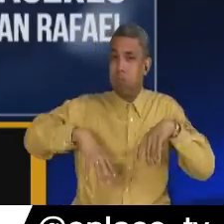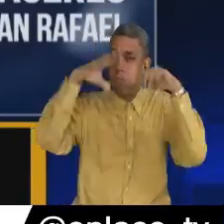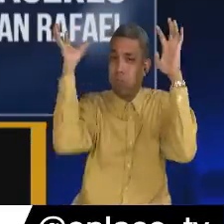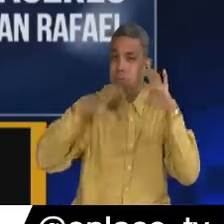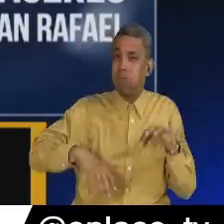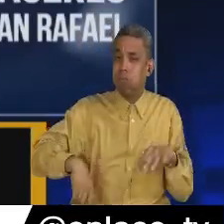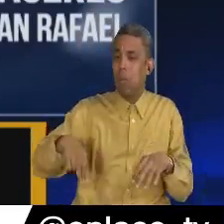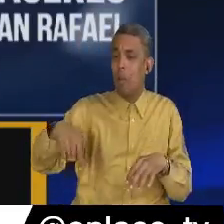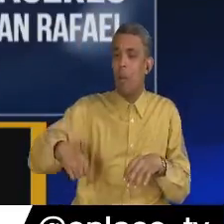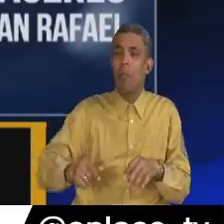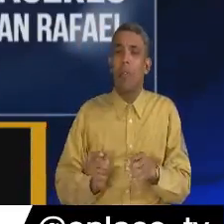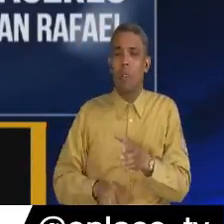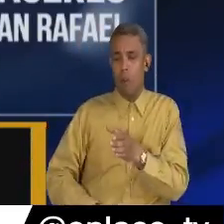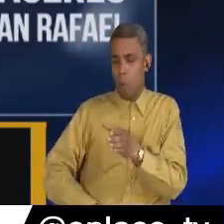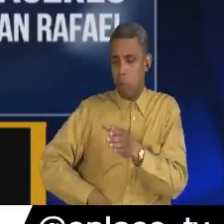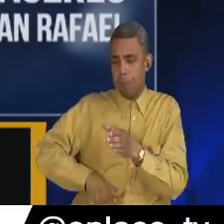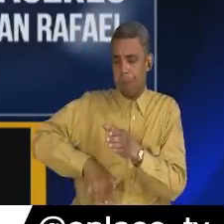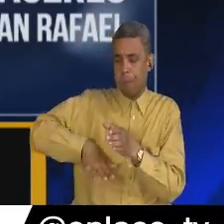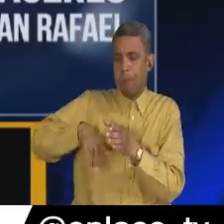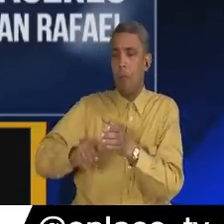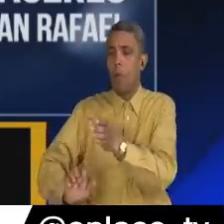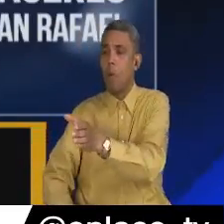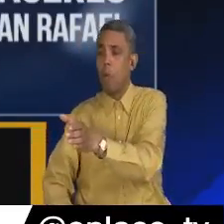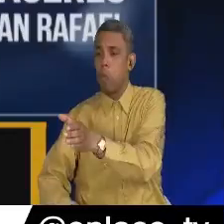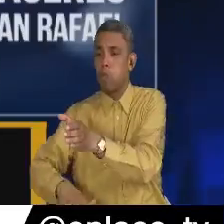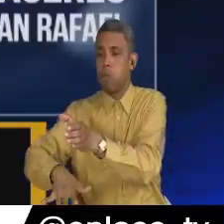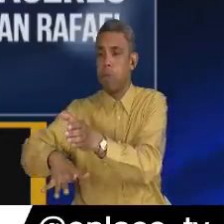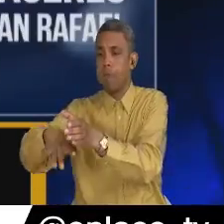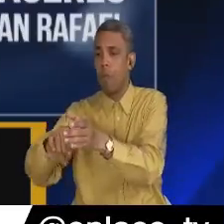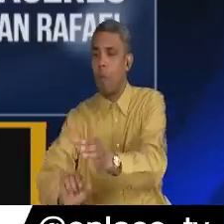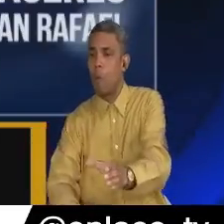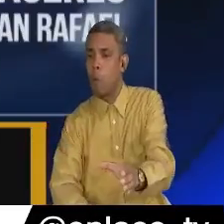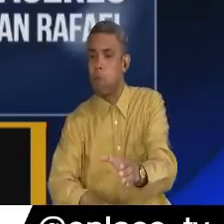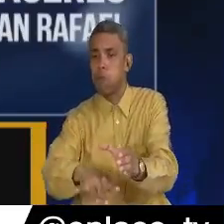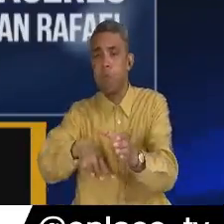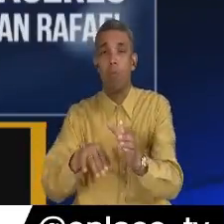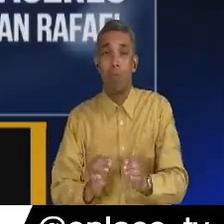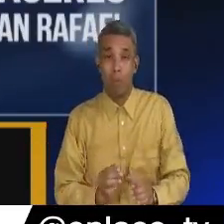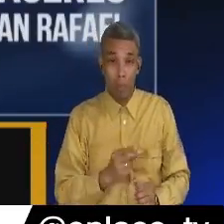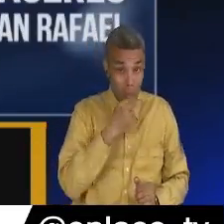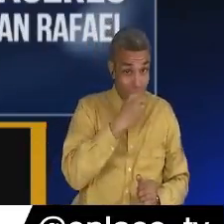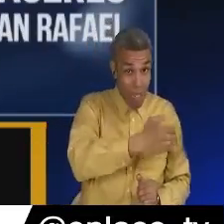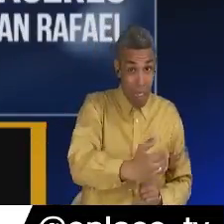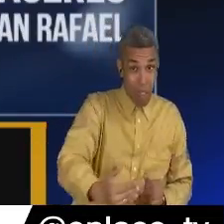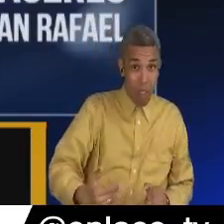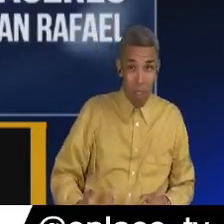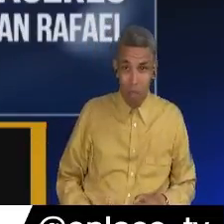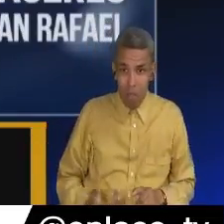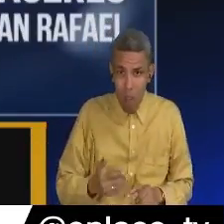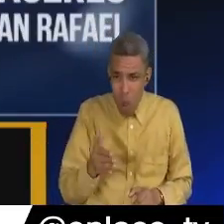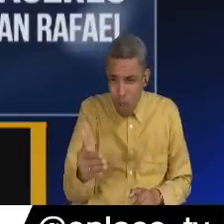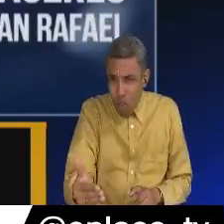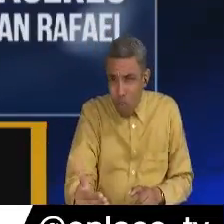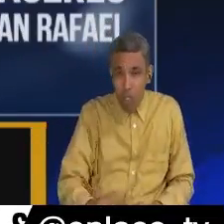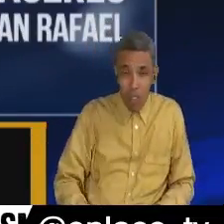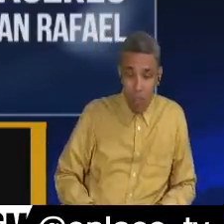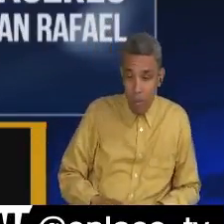trampa para los niños y sobre todo para niños de esta edad que